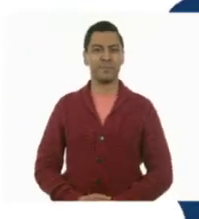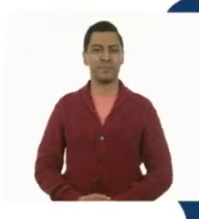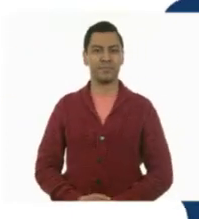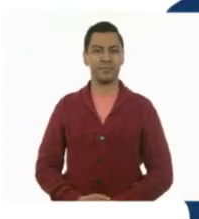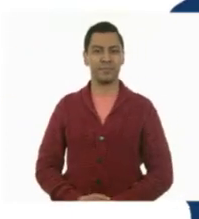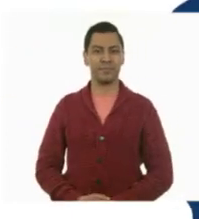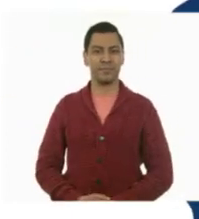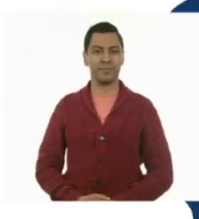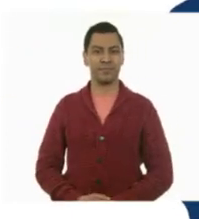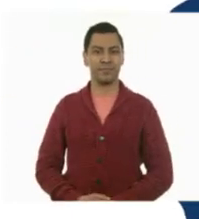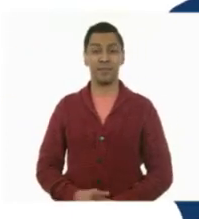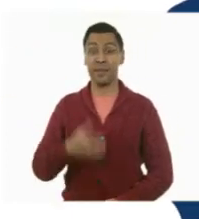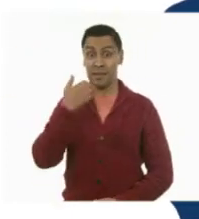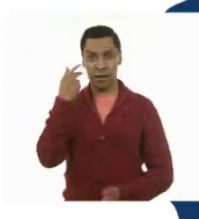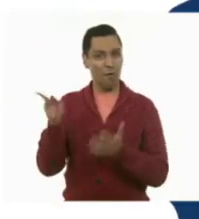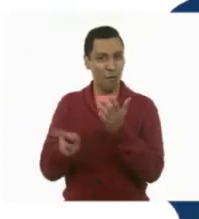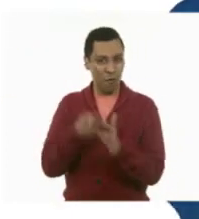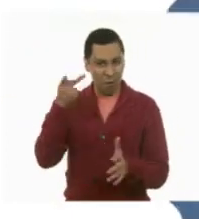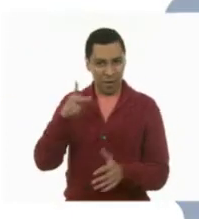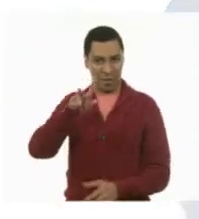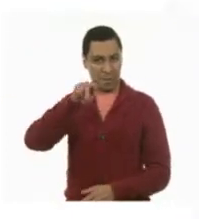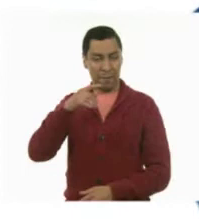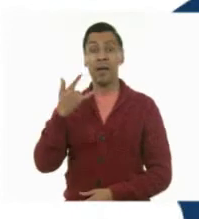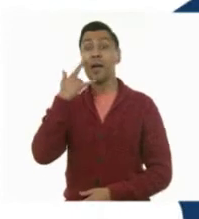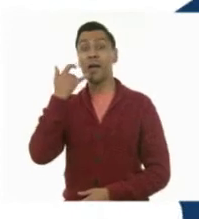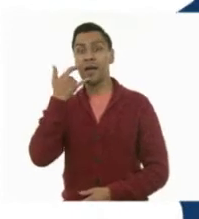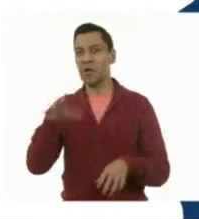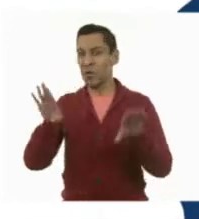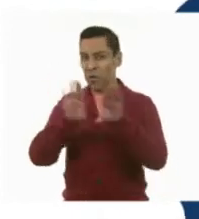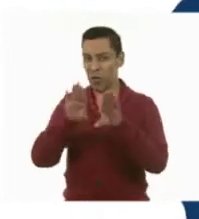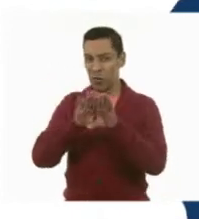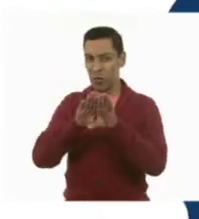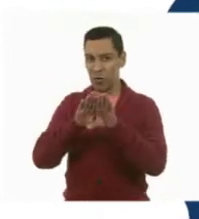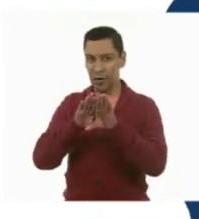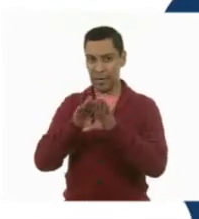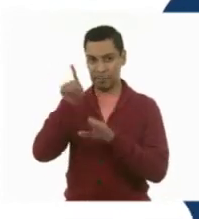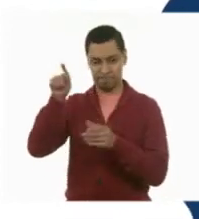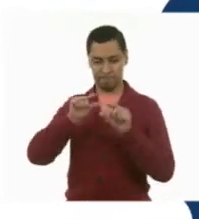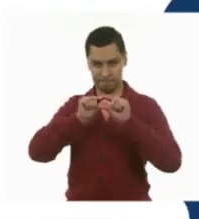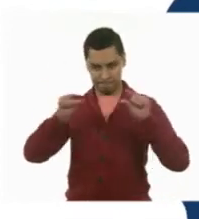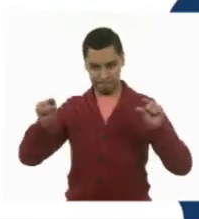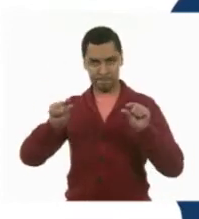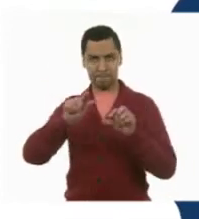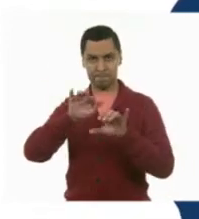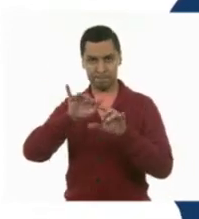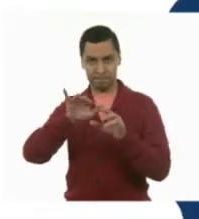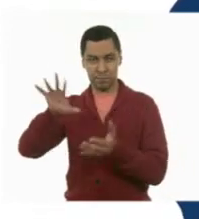conalitec.cep.gov.mx. Si quieres volver a ver los programas de Aprende en Casa, los puedes encontrar en la